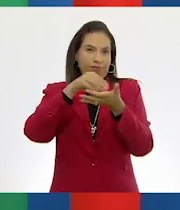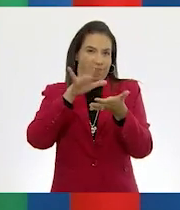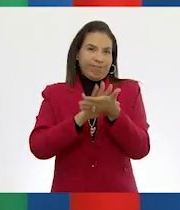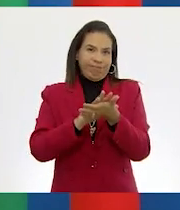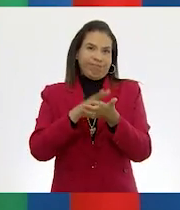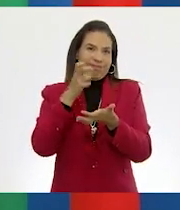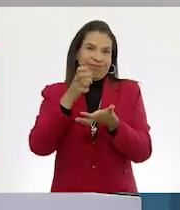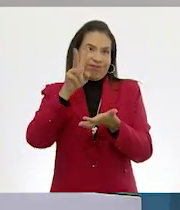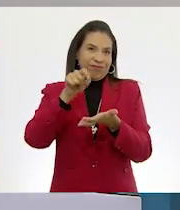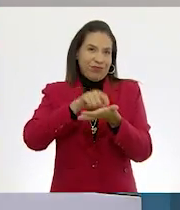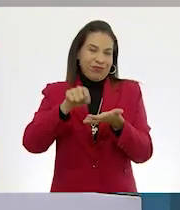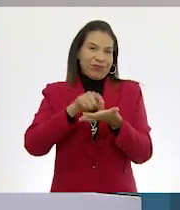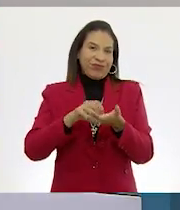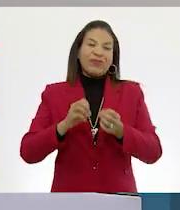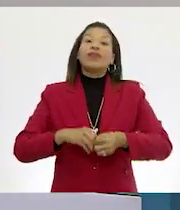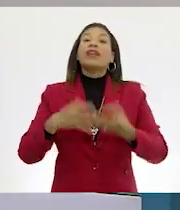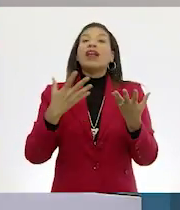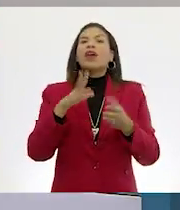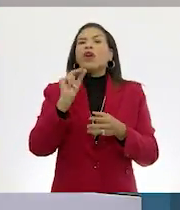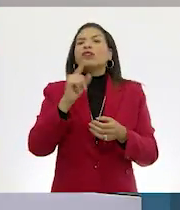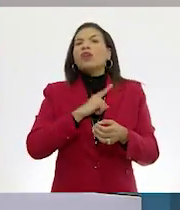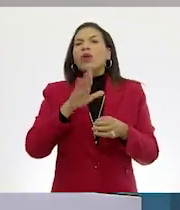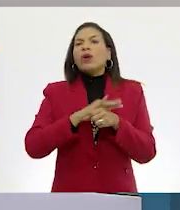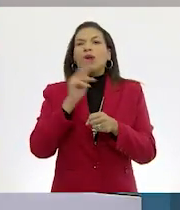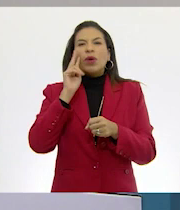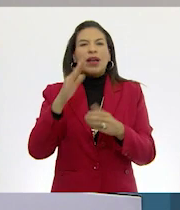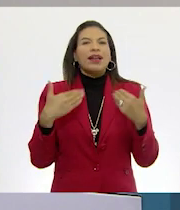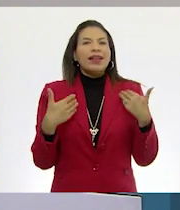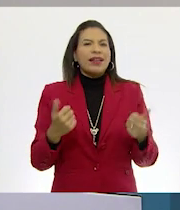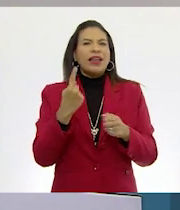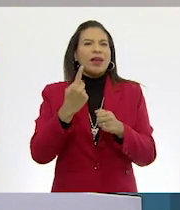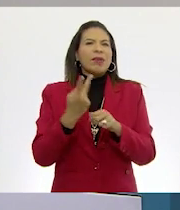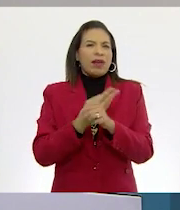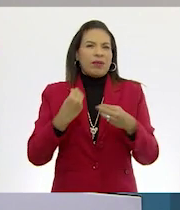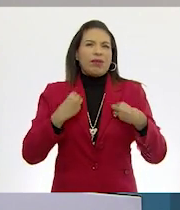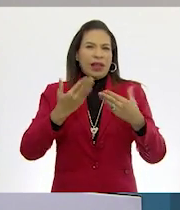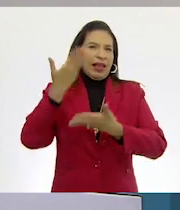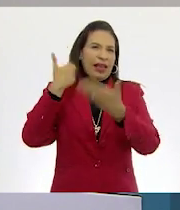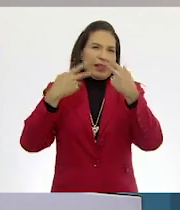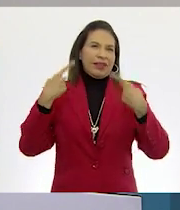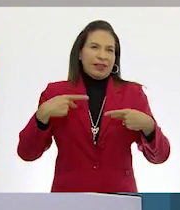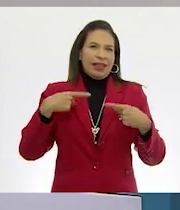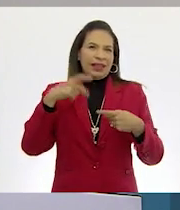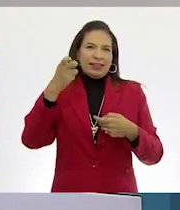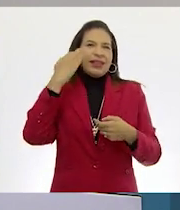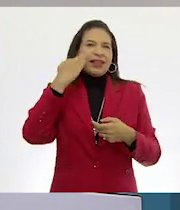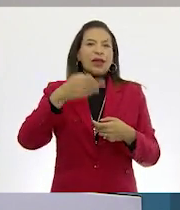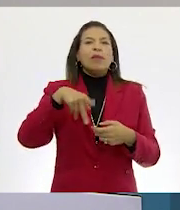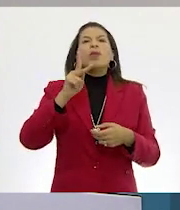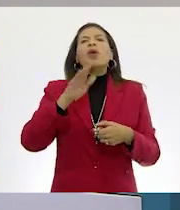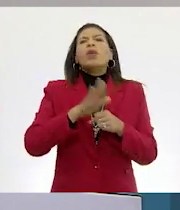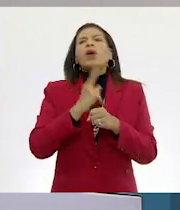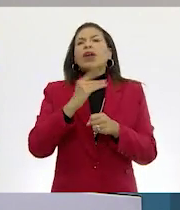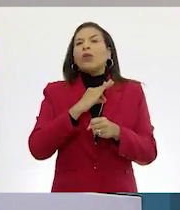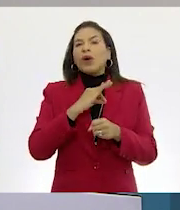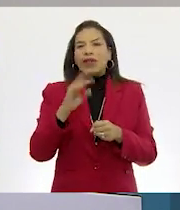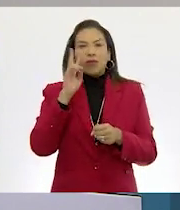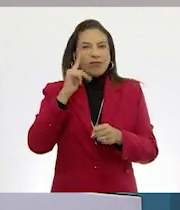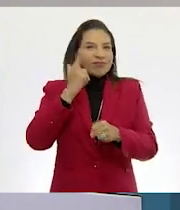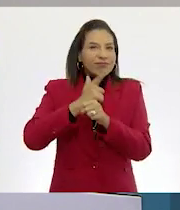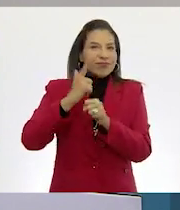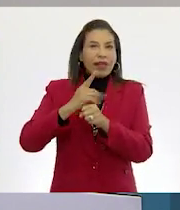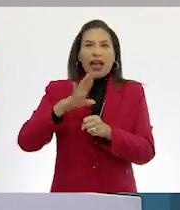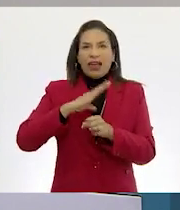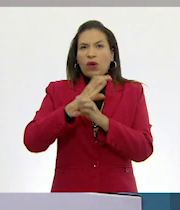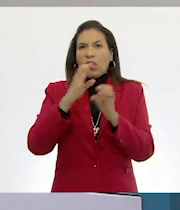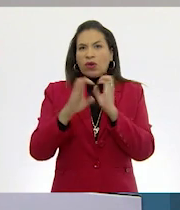¿verdad? Claro, no solo porque podemos comprender lo que vivía la gente en esa época, sino porque podemos percatarnos de que